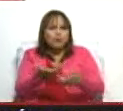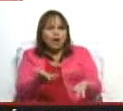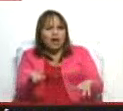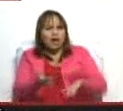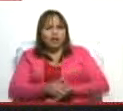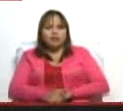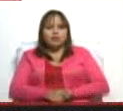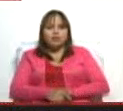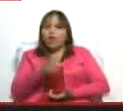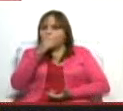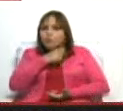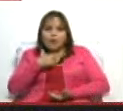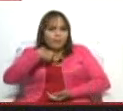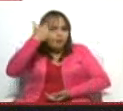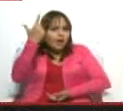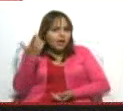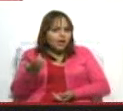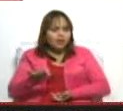No hay vergüenza, ¿eh?